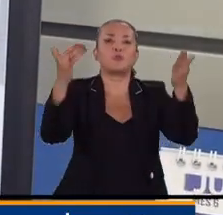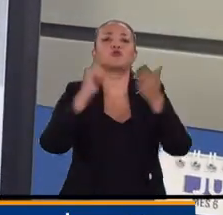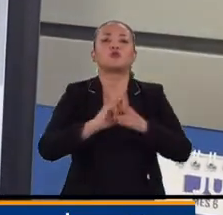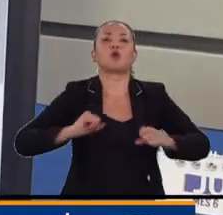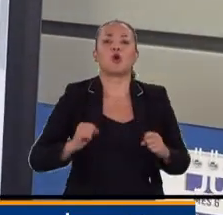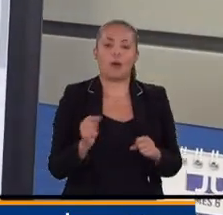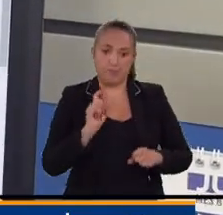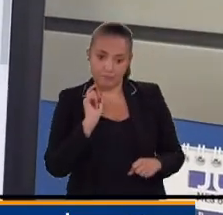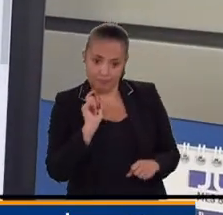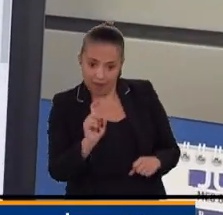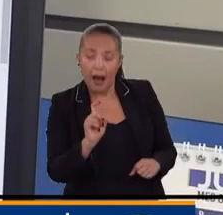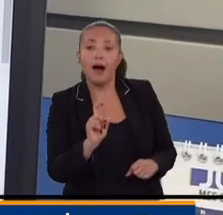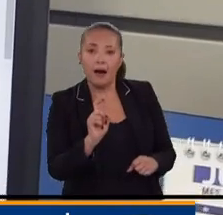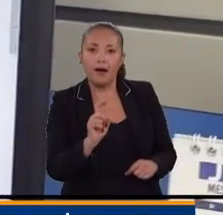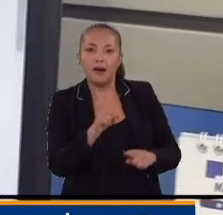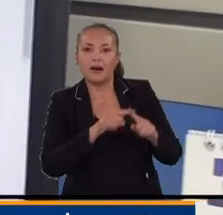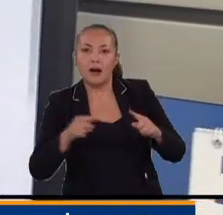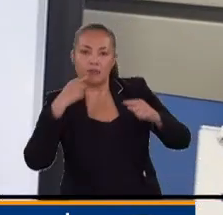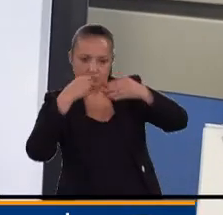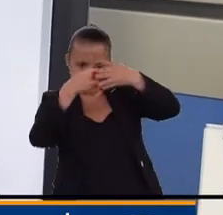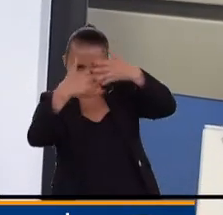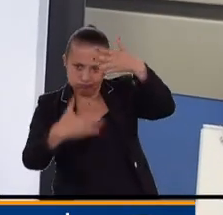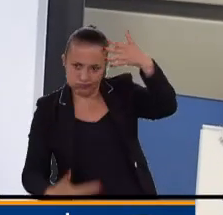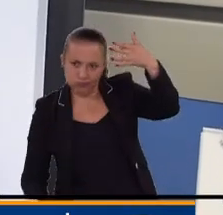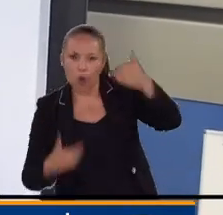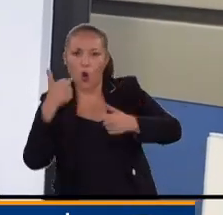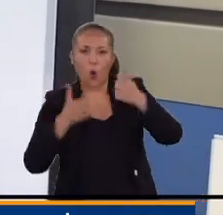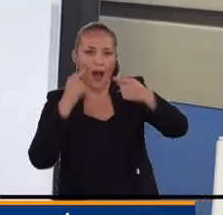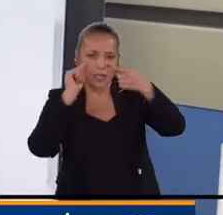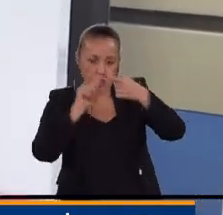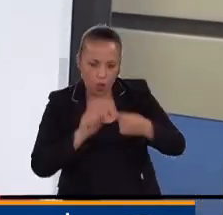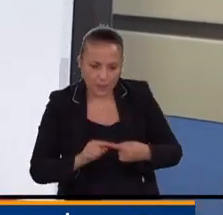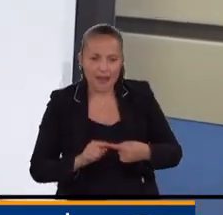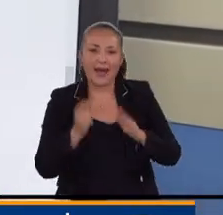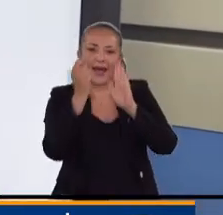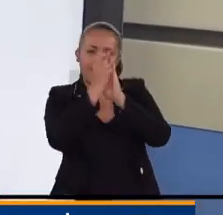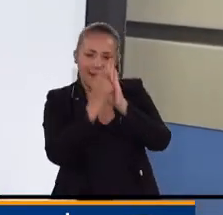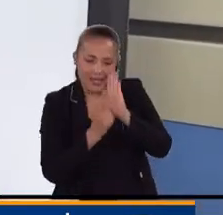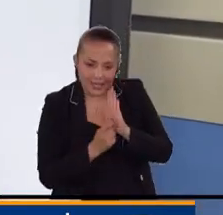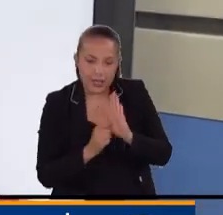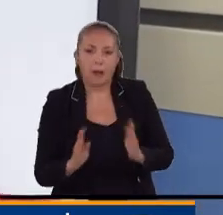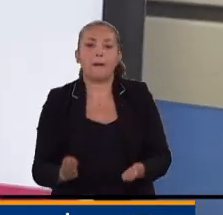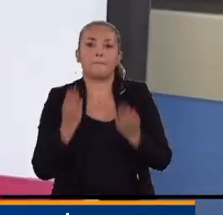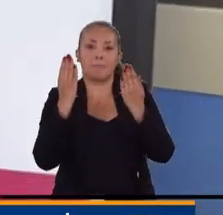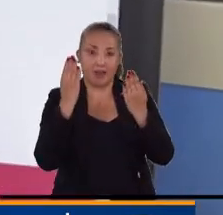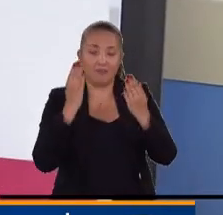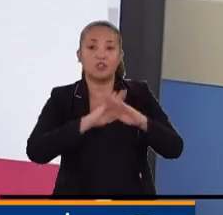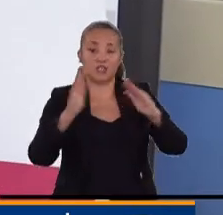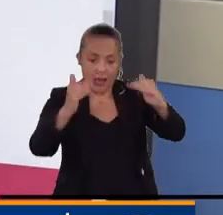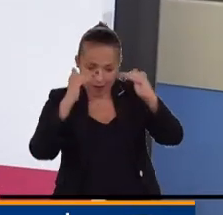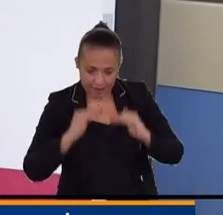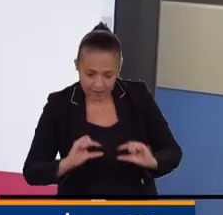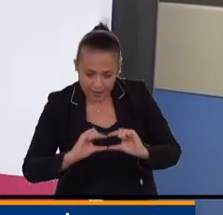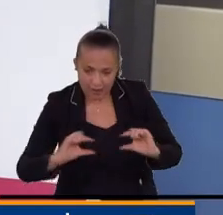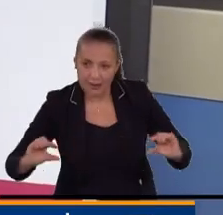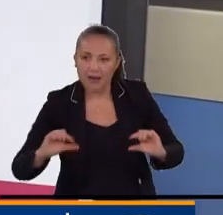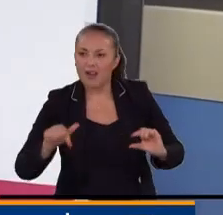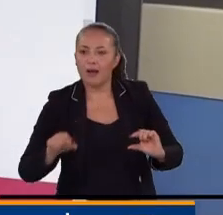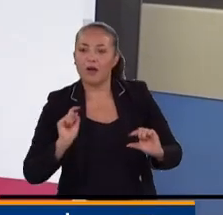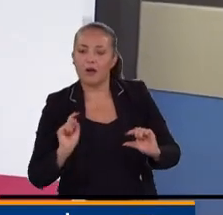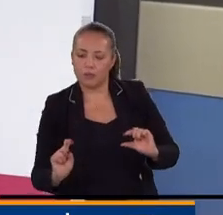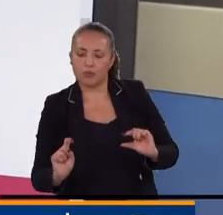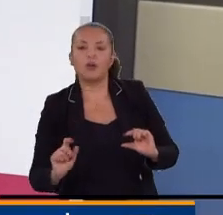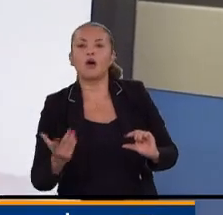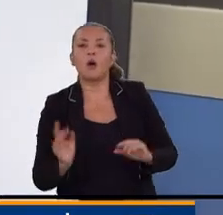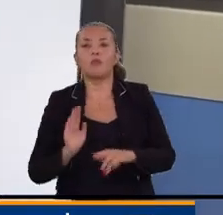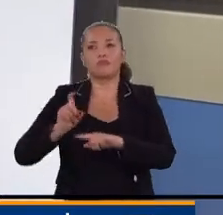nos vamos a encontrar con los objetivos específicos, los requisitos y los beneficios. Y en la parte inferior se van a encontrar con el botón Postúlese